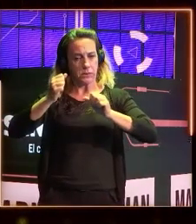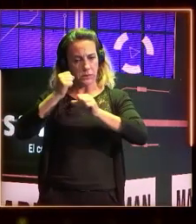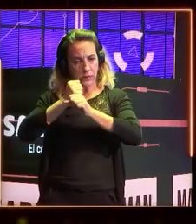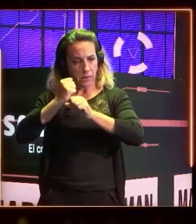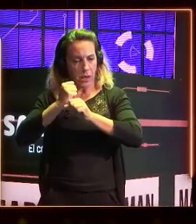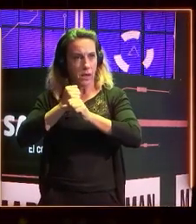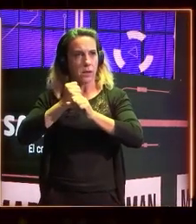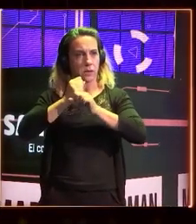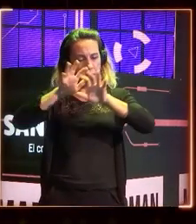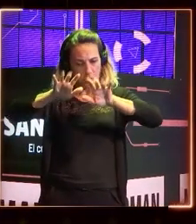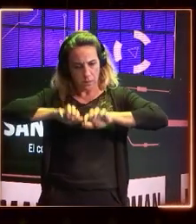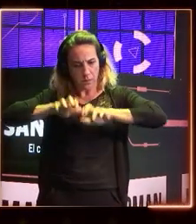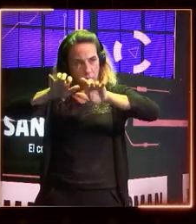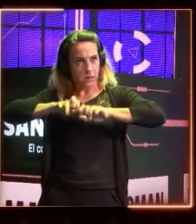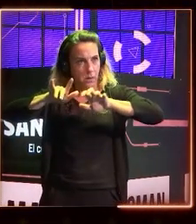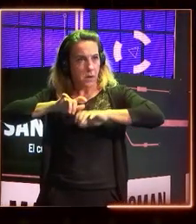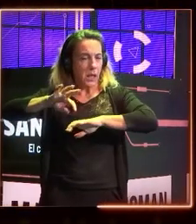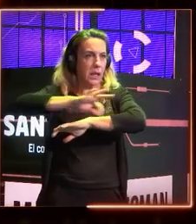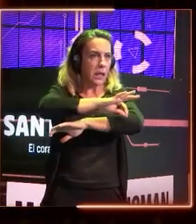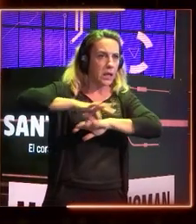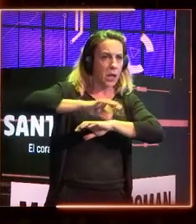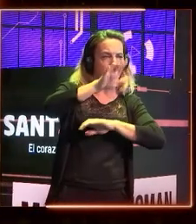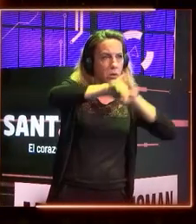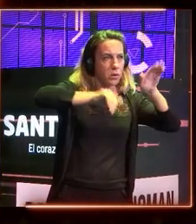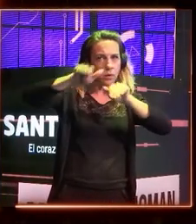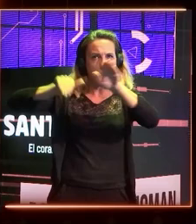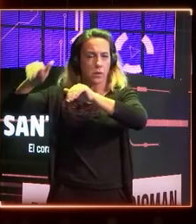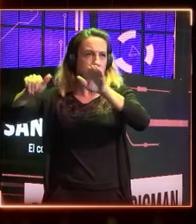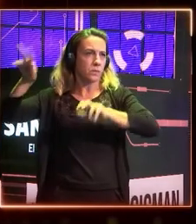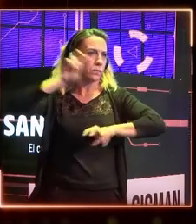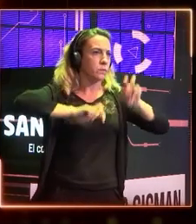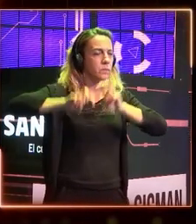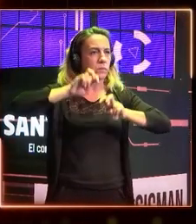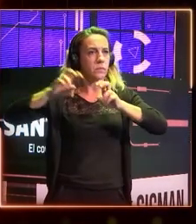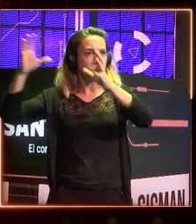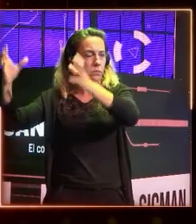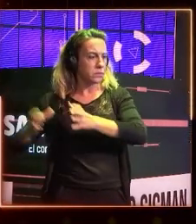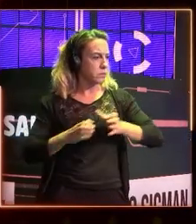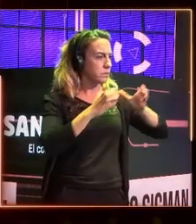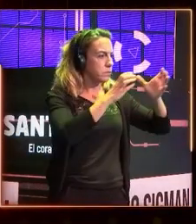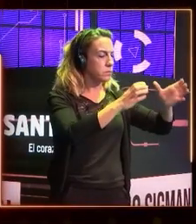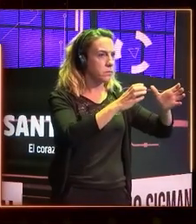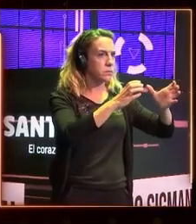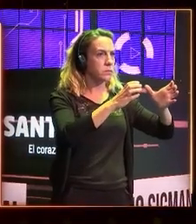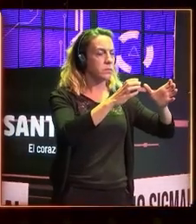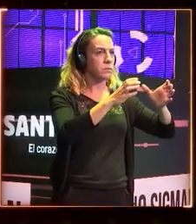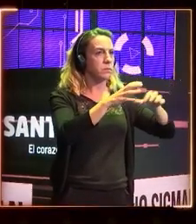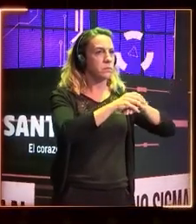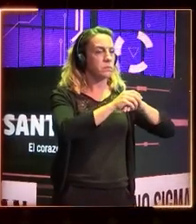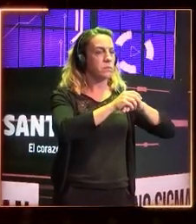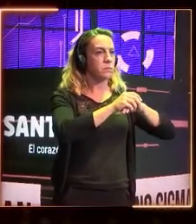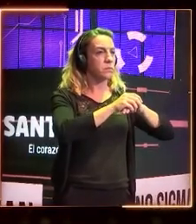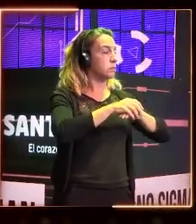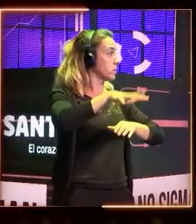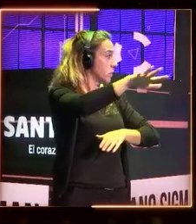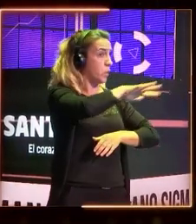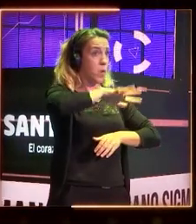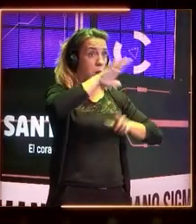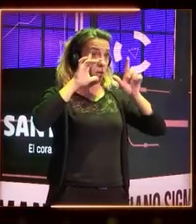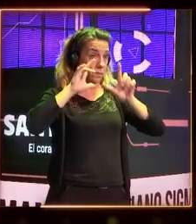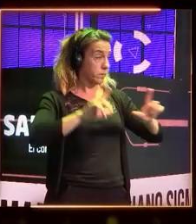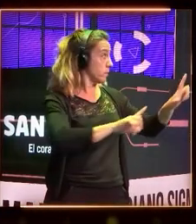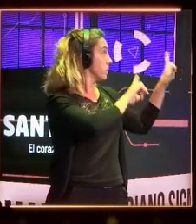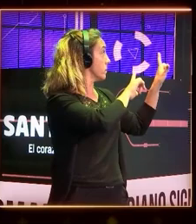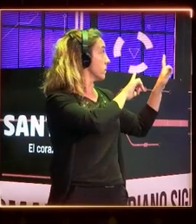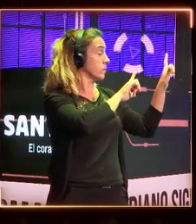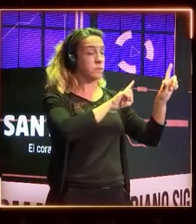la computación hasta ingenieros incluso eh Y se lo llevaron en en medio en un medio a este sitio que están viendo aquí que se llama